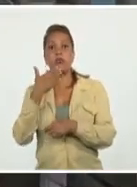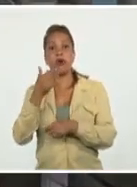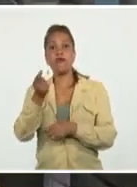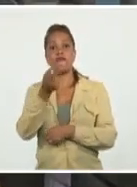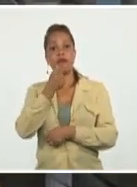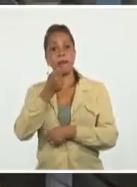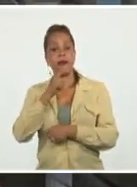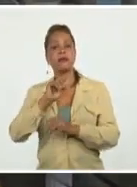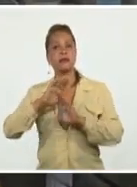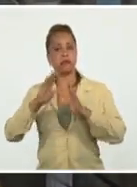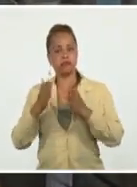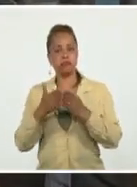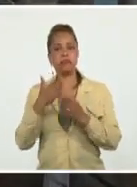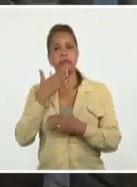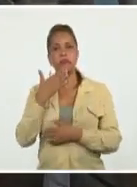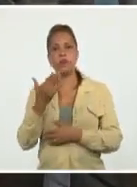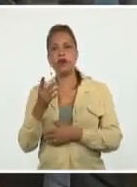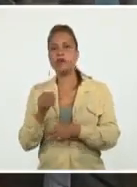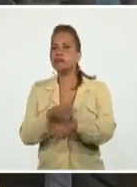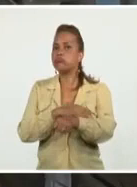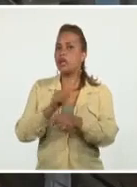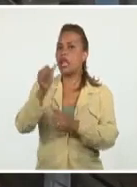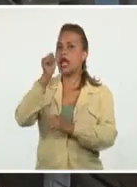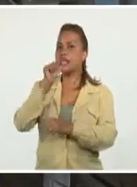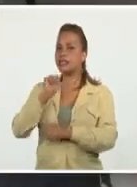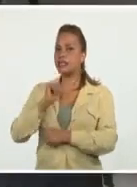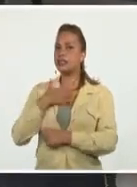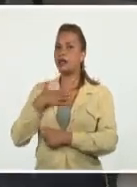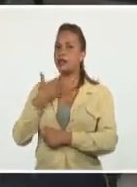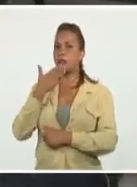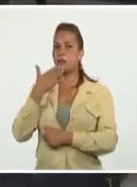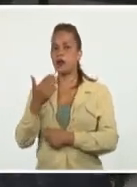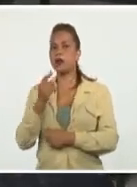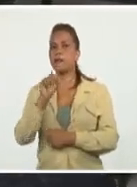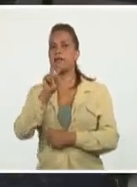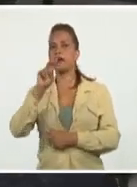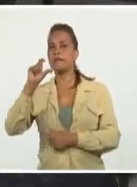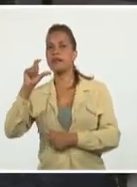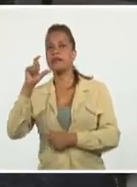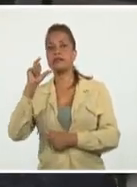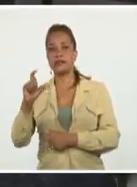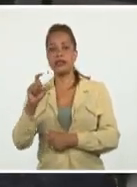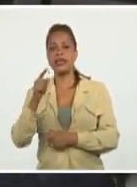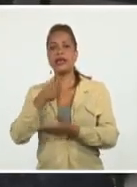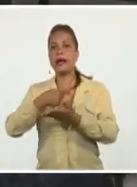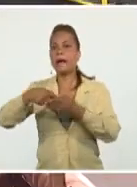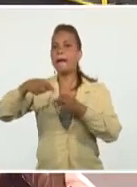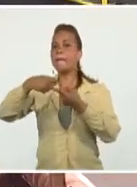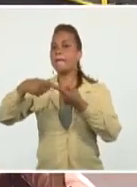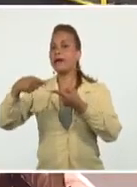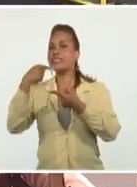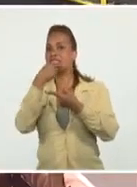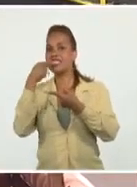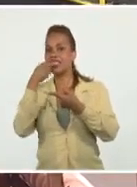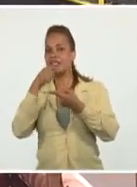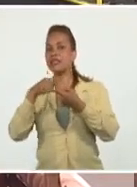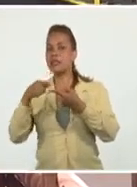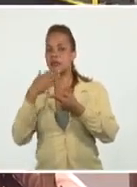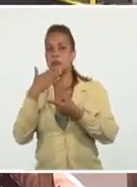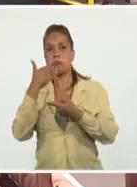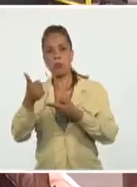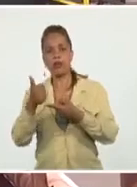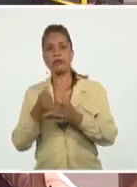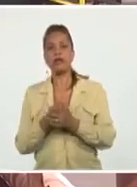es un excelente laxante componente esencial de la vitamina c y de las pastas dentales hasta hoy cotidianamente es